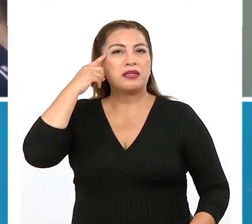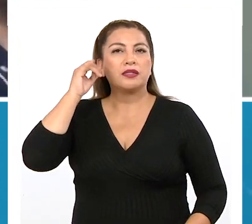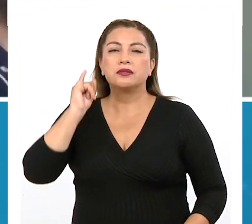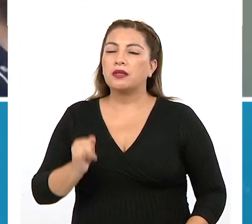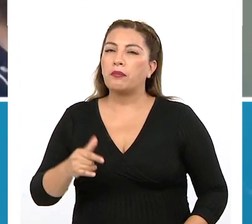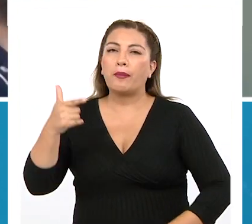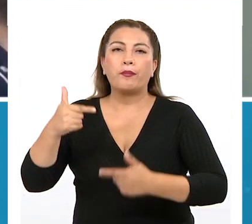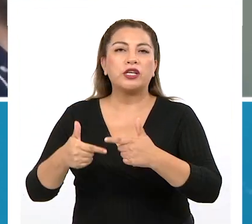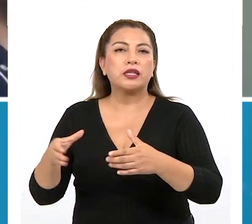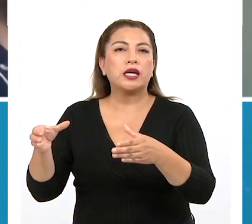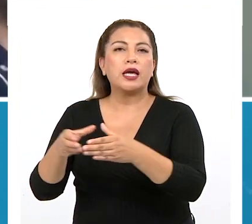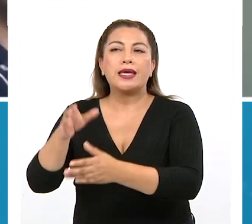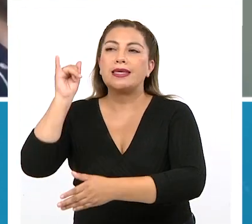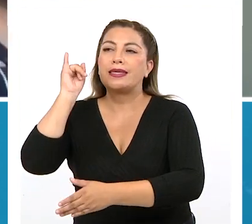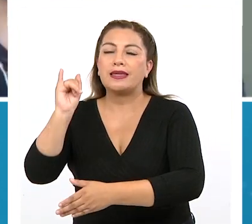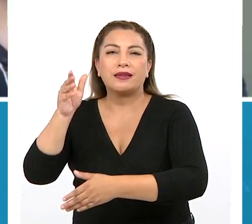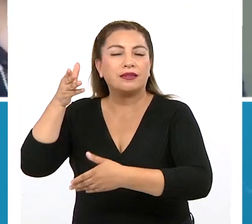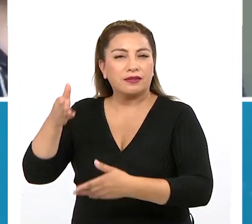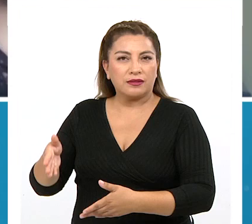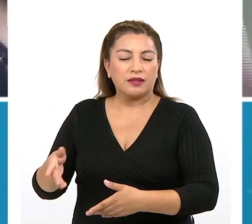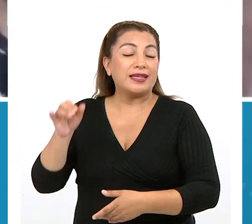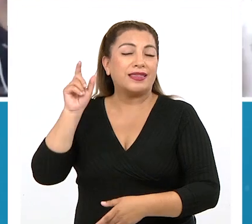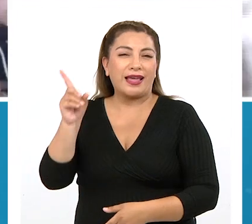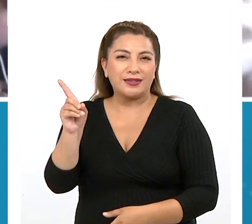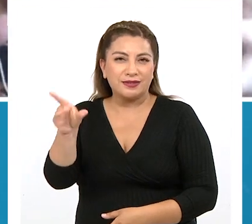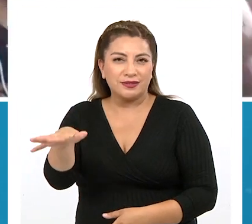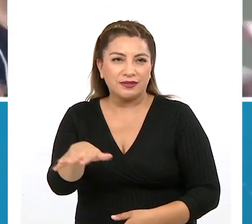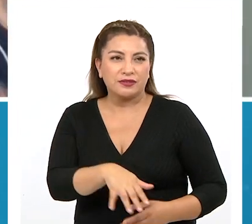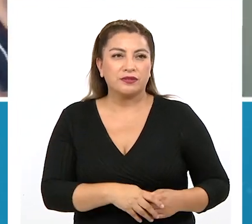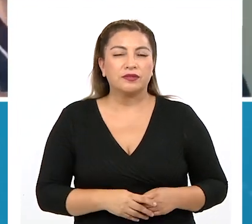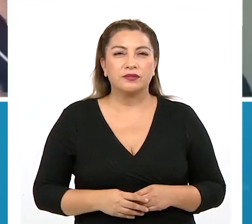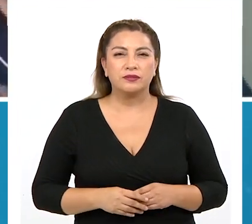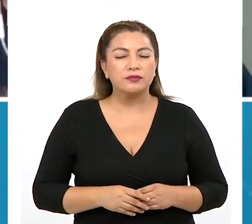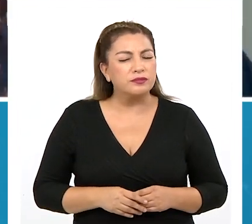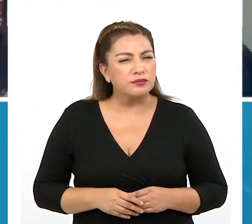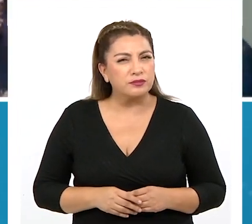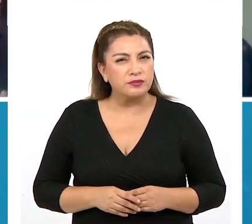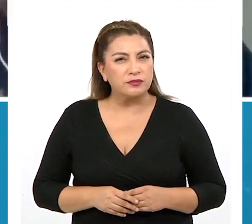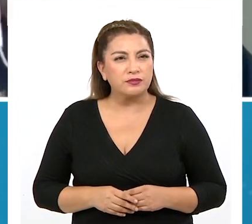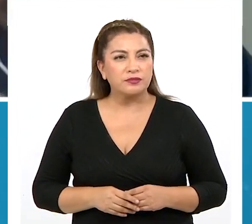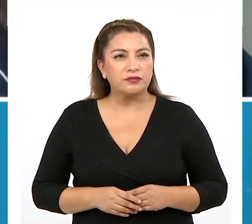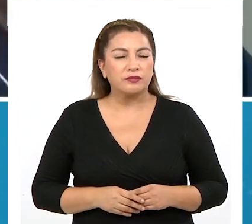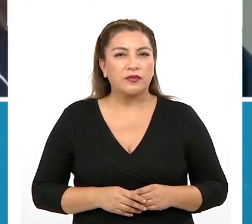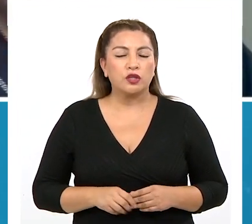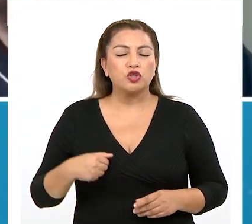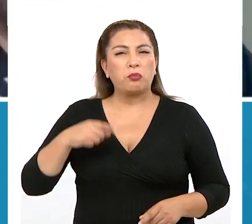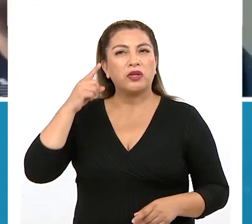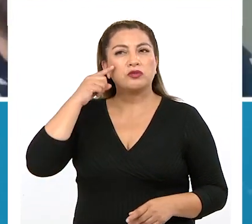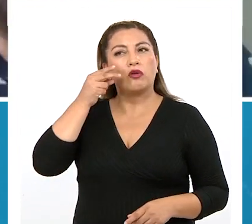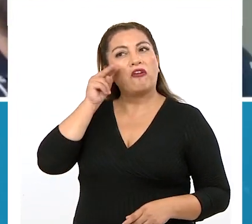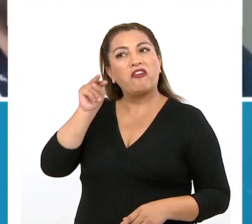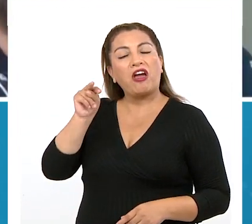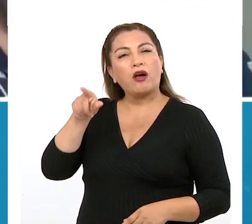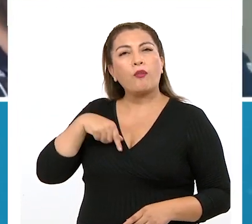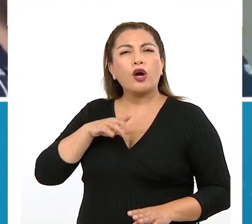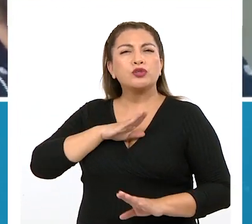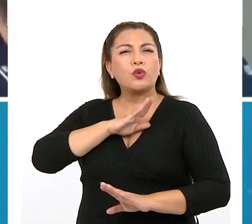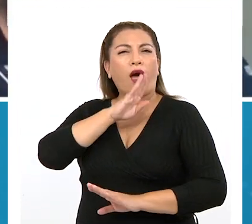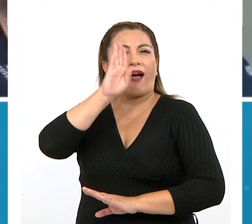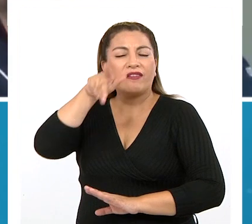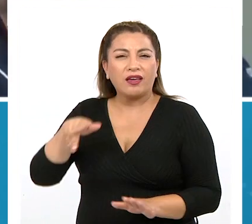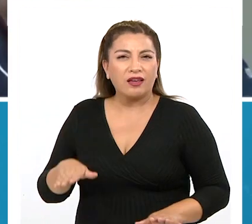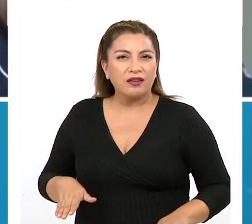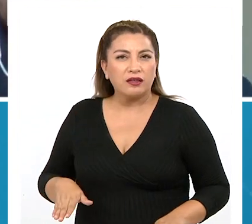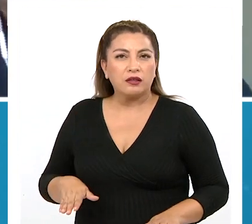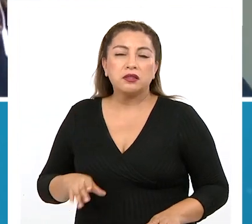no eran catalogados como de izquierda. Eran justamente los Sí, pero era enemigos de como los sindicatos moderado, estudiantiles. era algo como más suave, yo lo veía así, no sé, Sí,